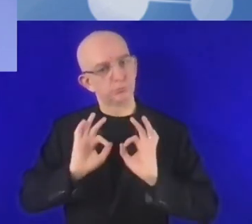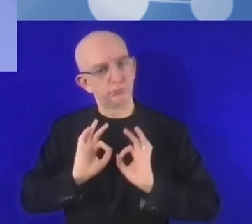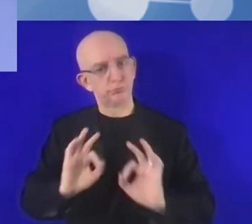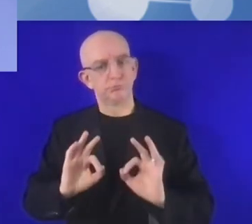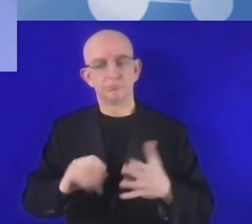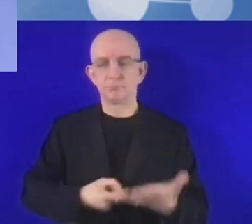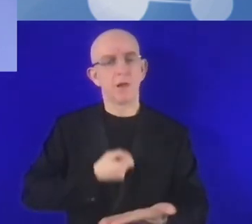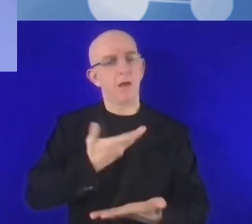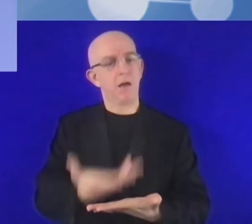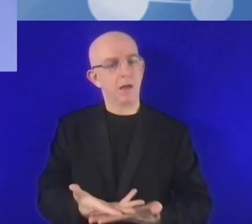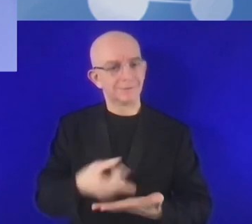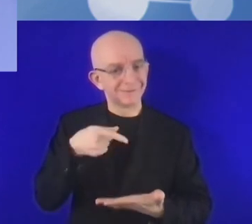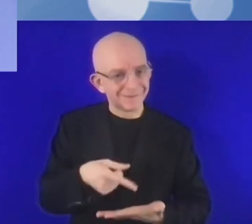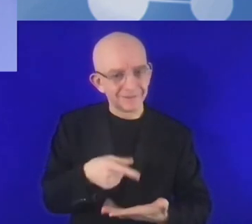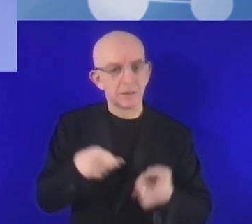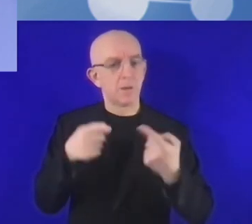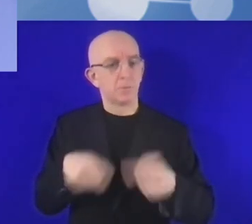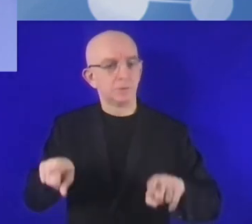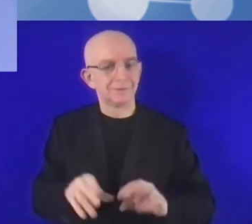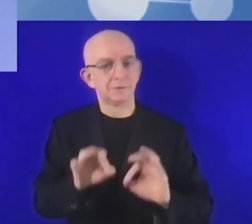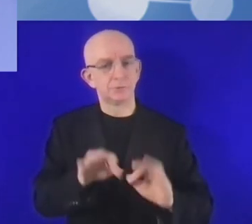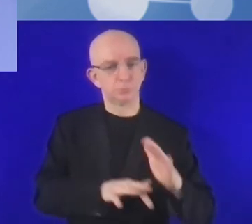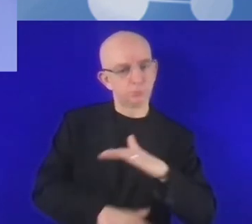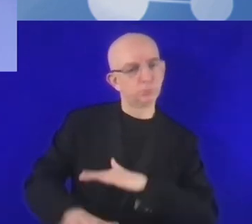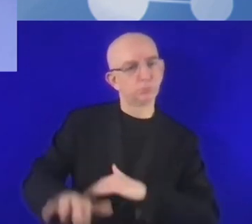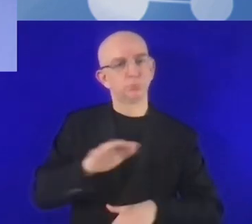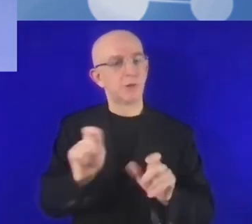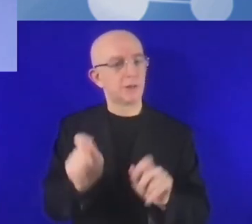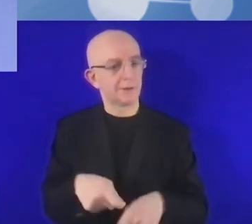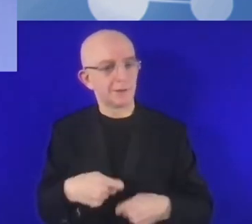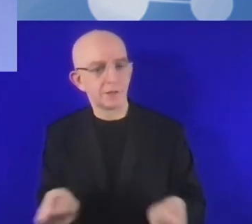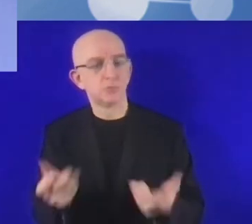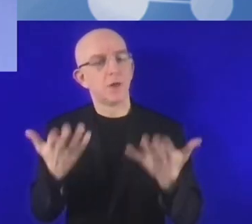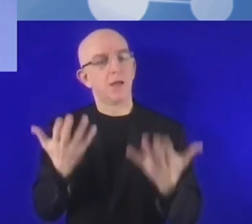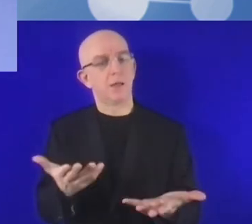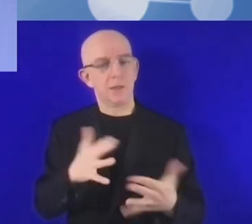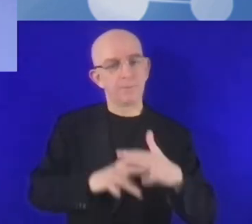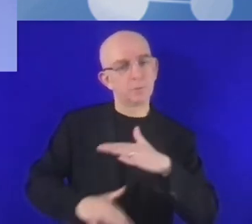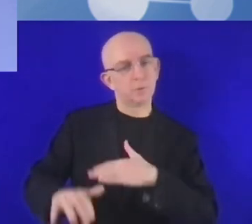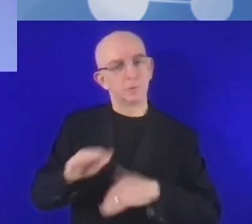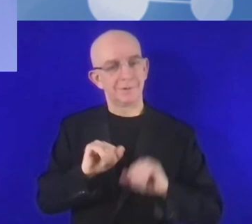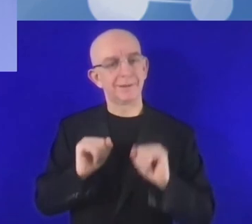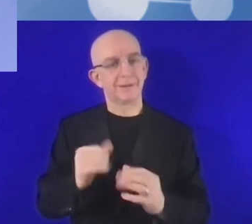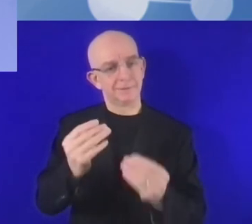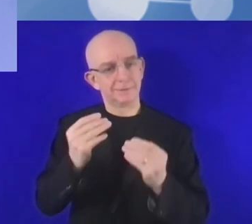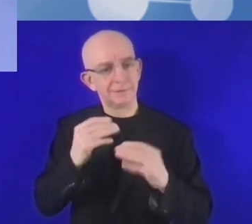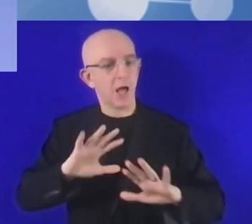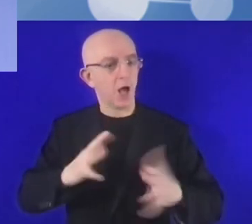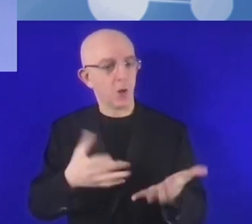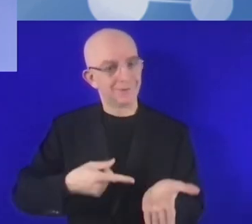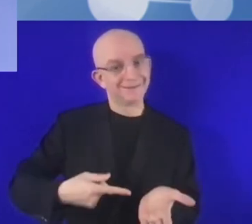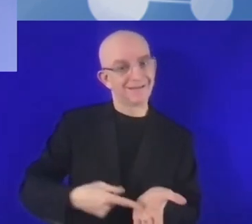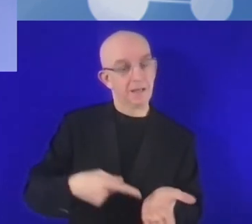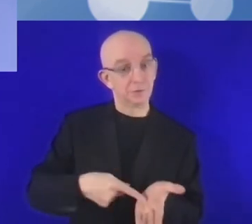cuidar nuestra sensibilidad, por ser cada vez más humanos en este aspecto, por